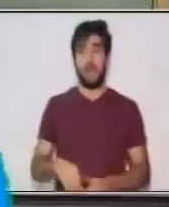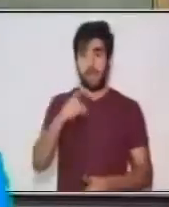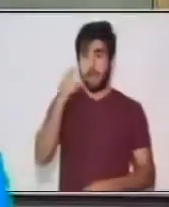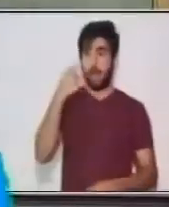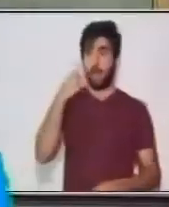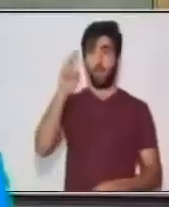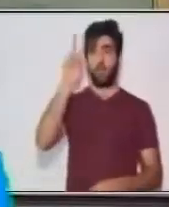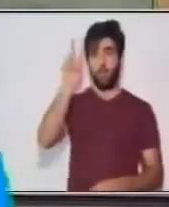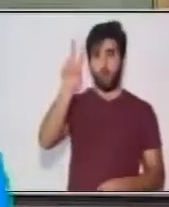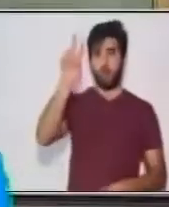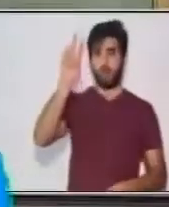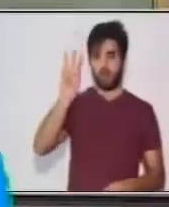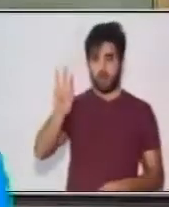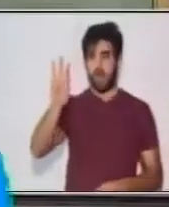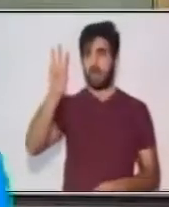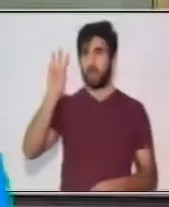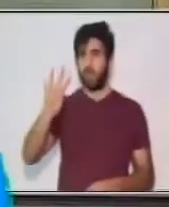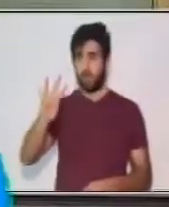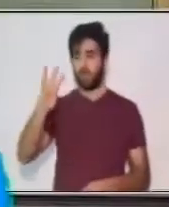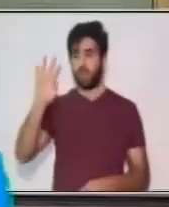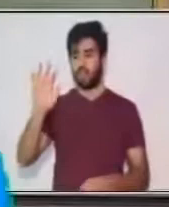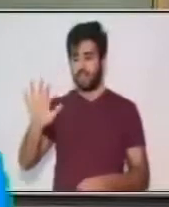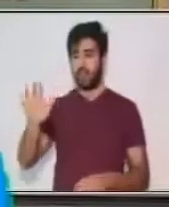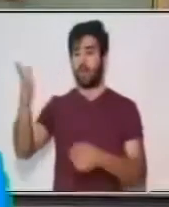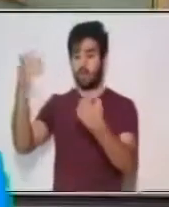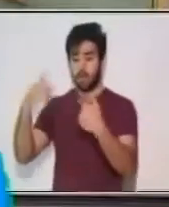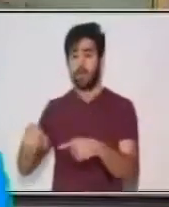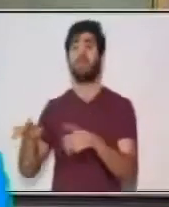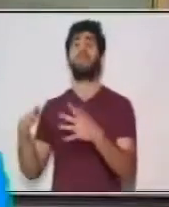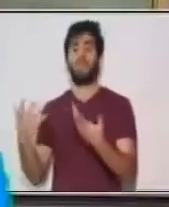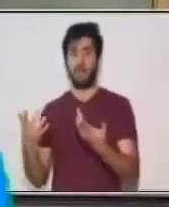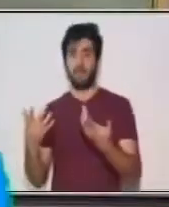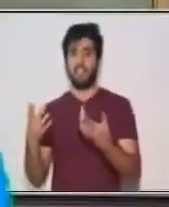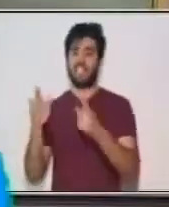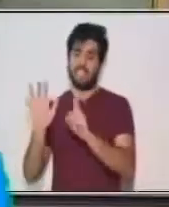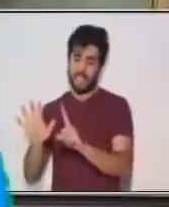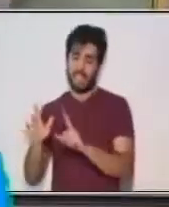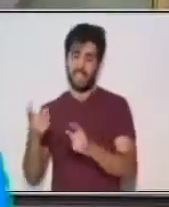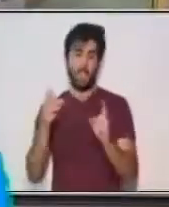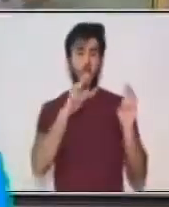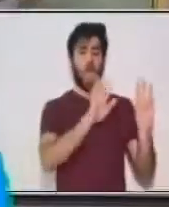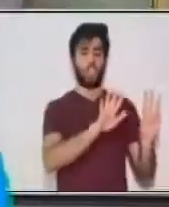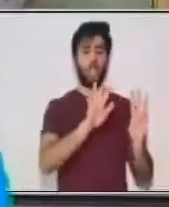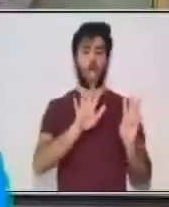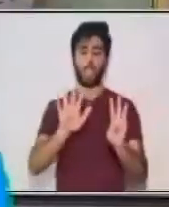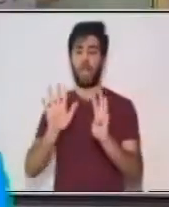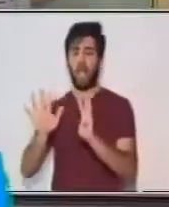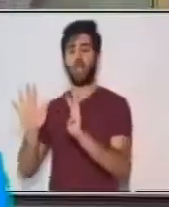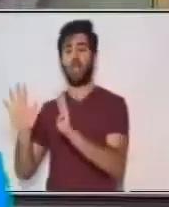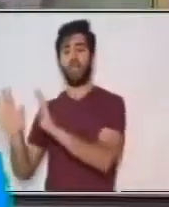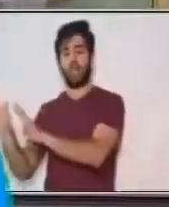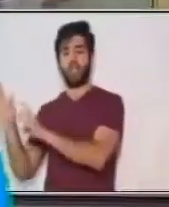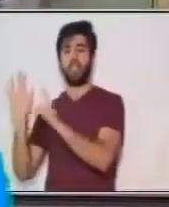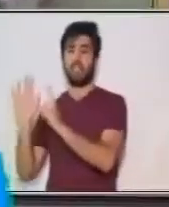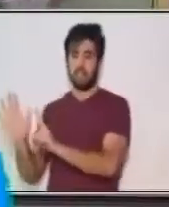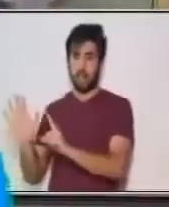son 2, aquí son 3, aquí son 4, aquí son 5, aquí serían 6. Muy